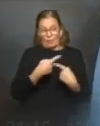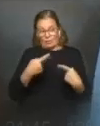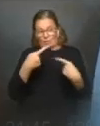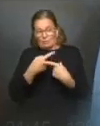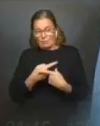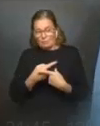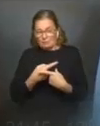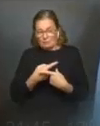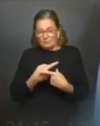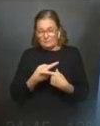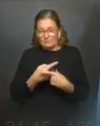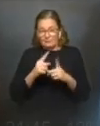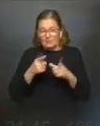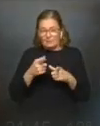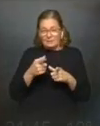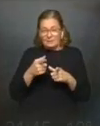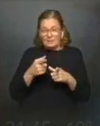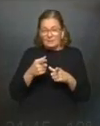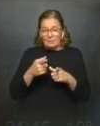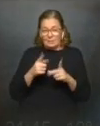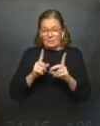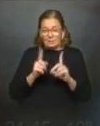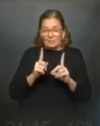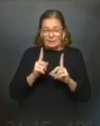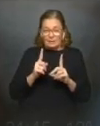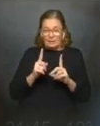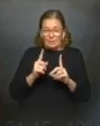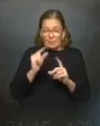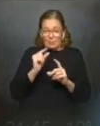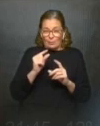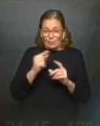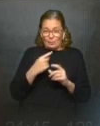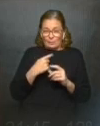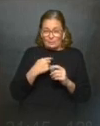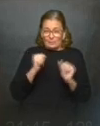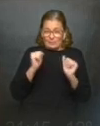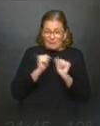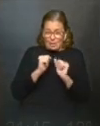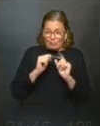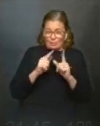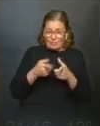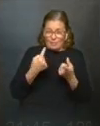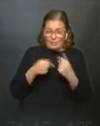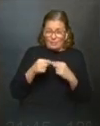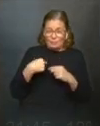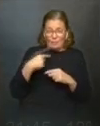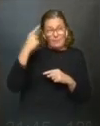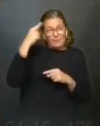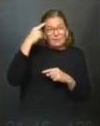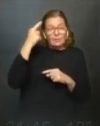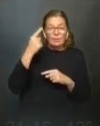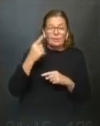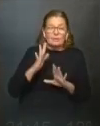las agresiones, y que quieras o no, te causan también un poquito de inquietud, un poquito de miedo. Pero yo creo que,